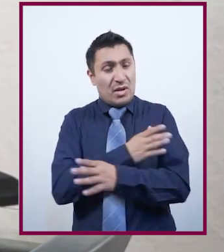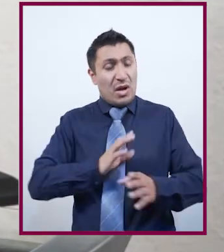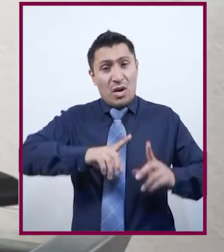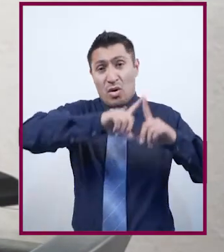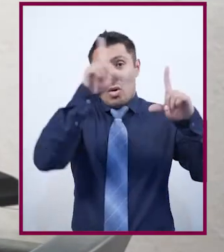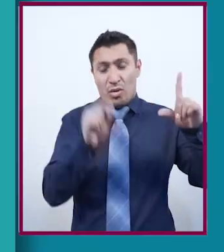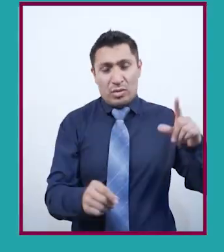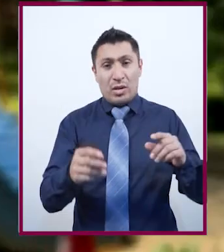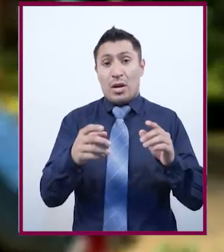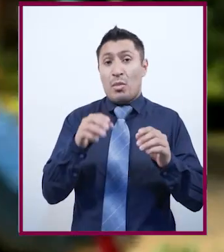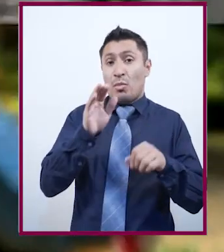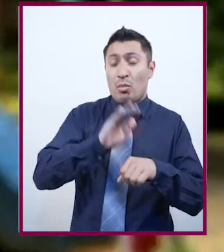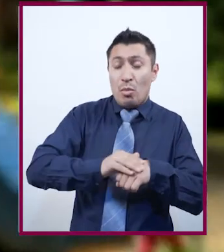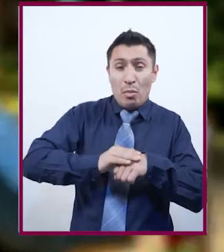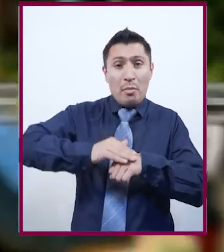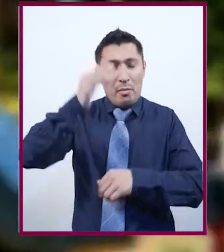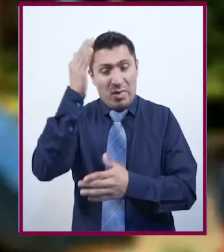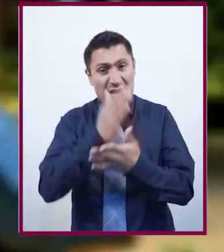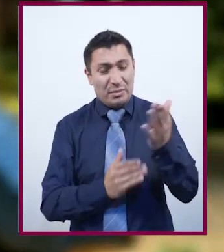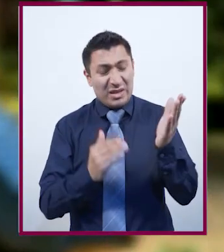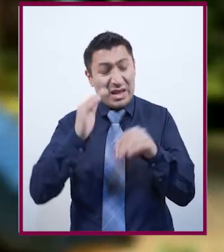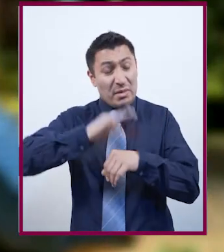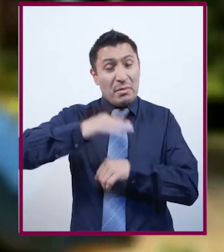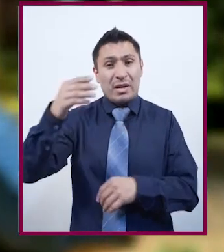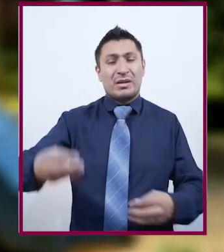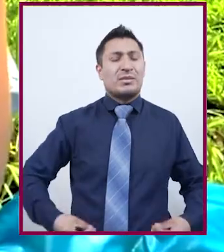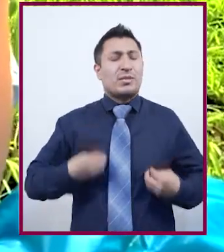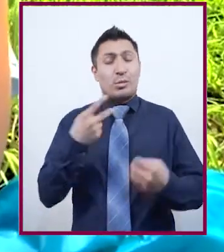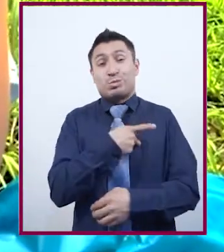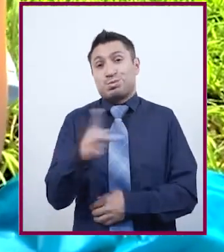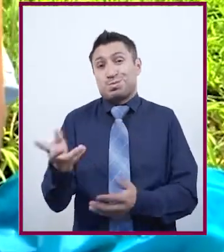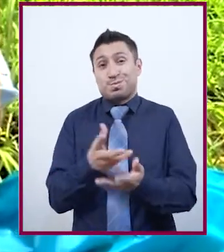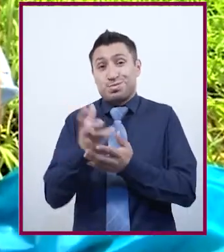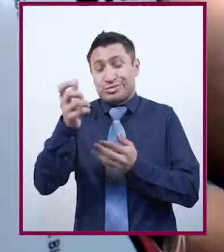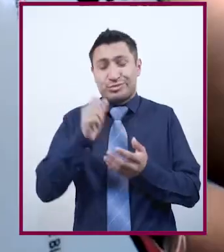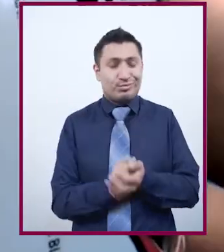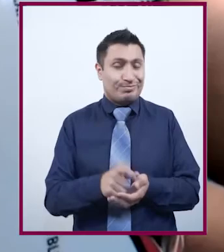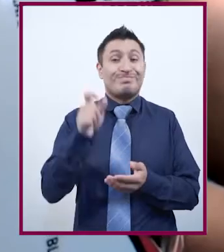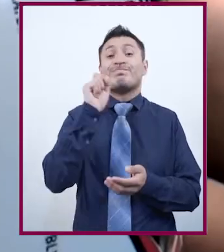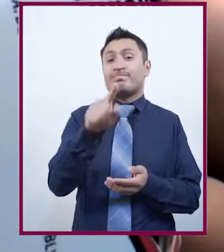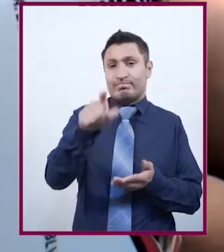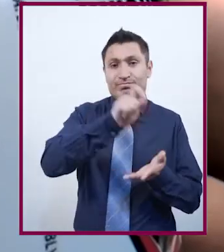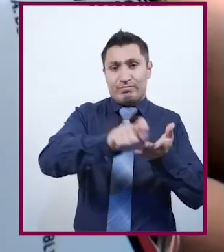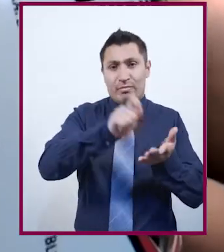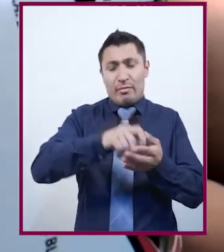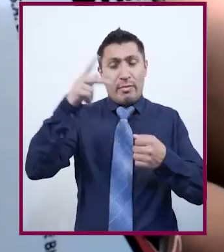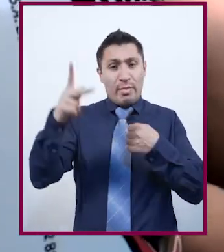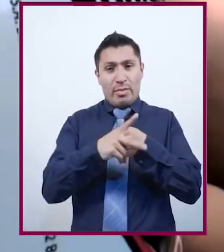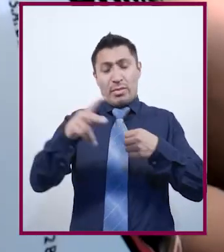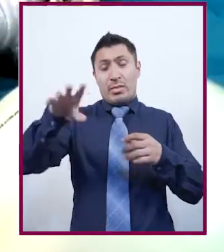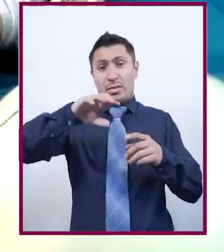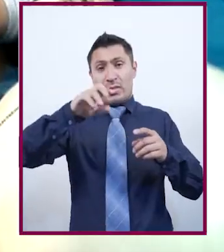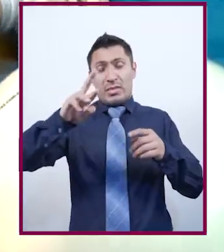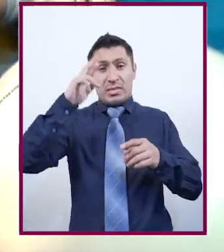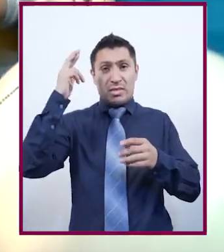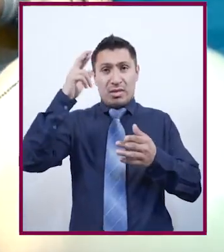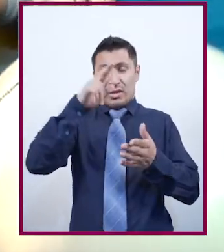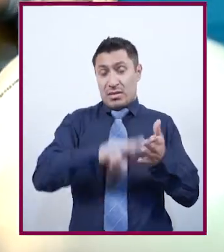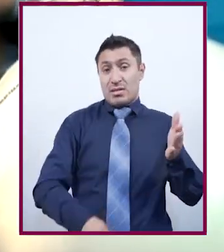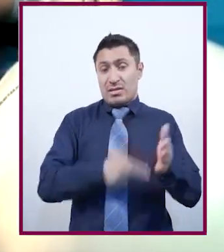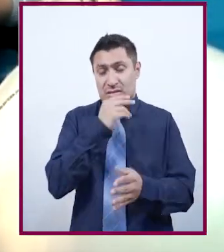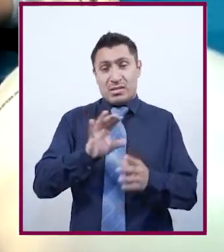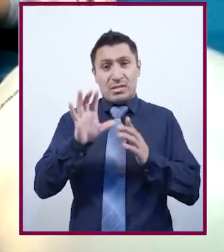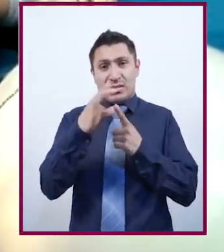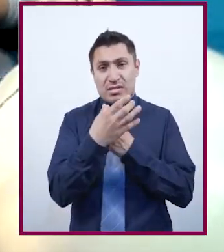en la pobreza extrema. En la agenda también se anota que desde que nuestro país ratificó la Convención sobre los Derechos del Niño,